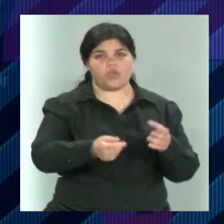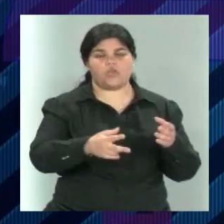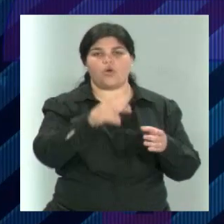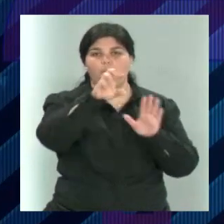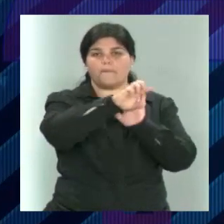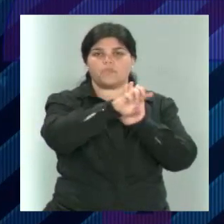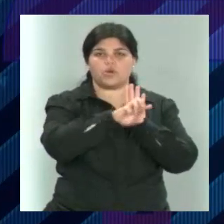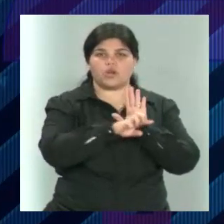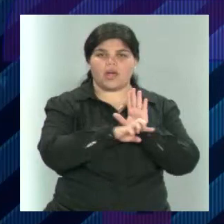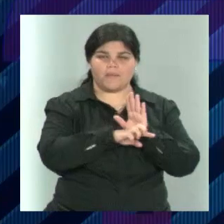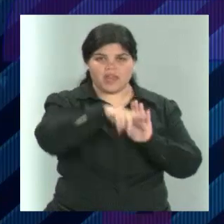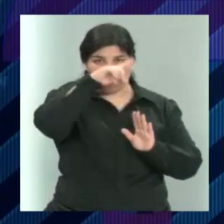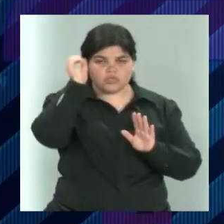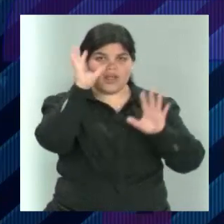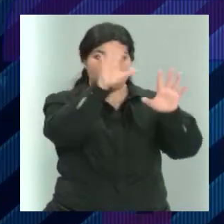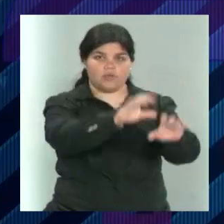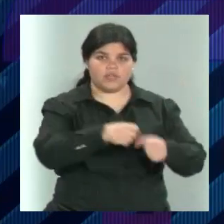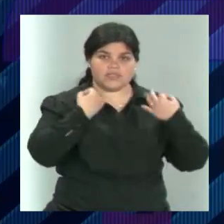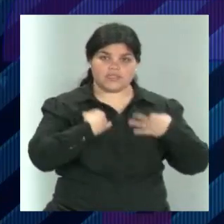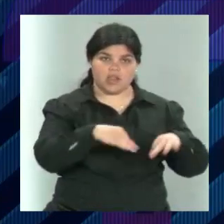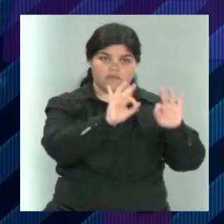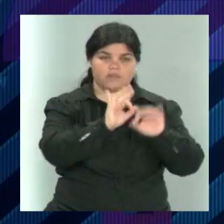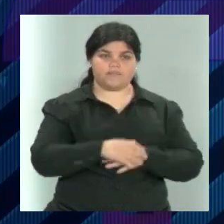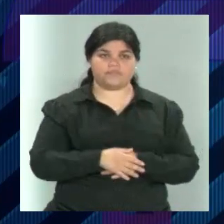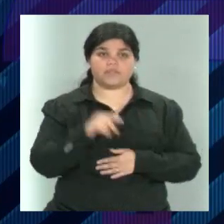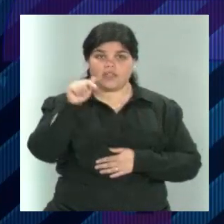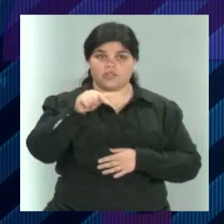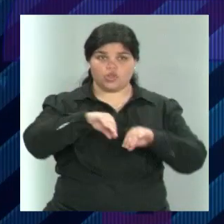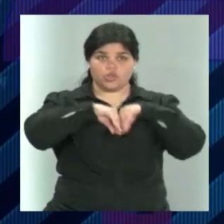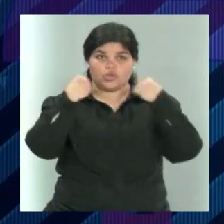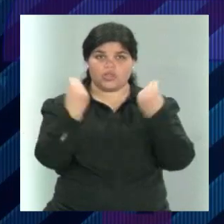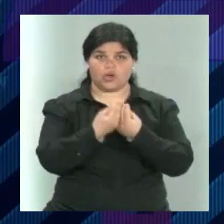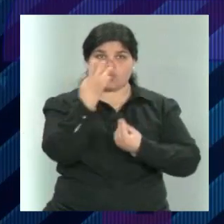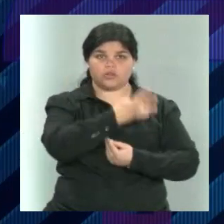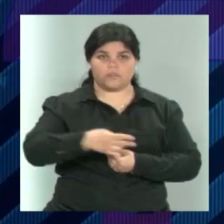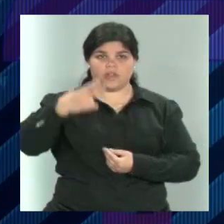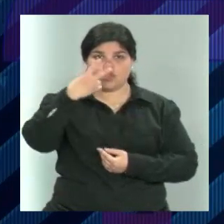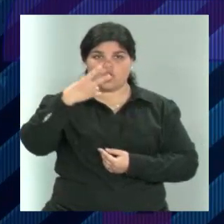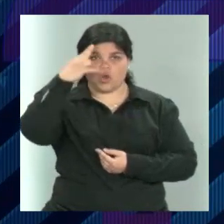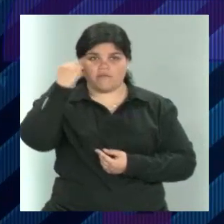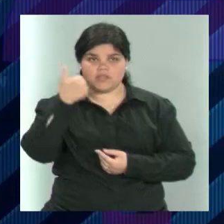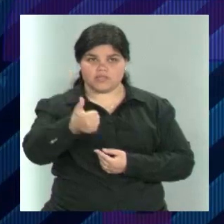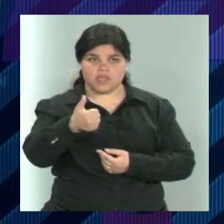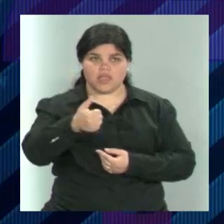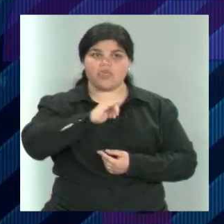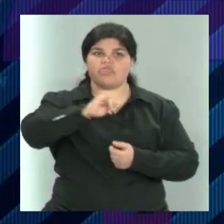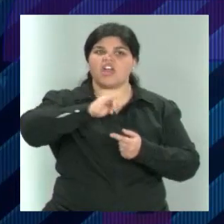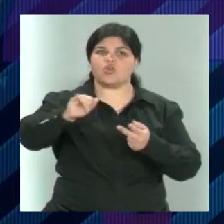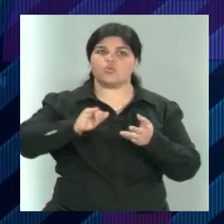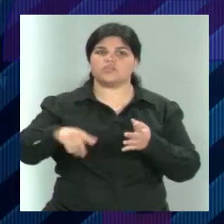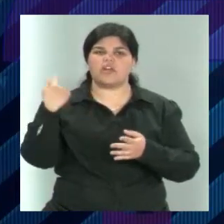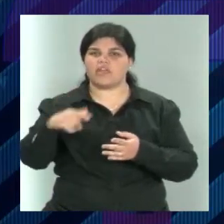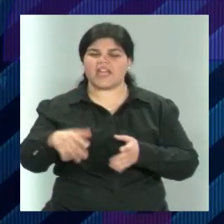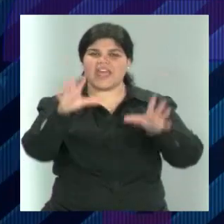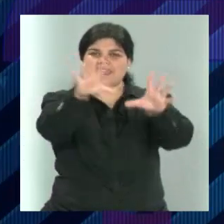Nacional del Rescate. De ese total que estamos viendo en pantalla, 4.296, el mayor número de denuncias recibidas son por casos de trata